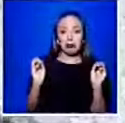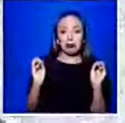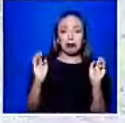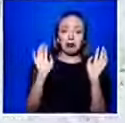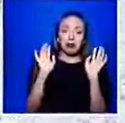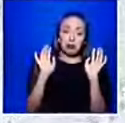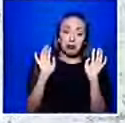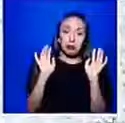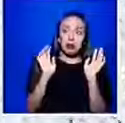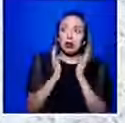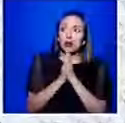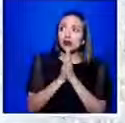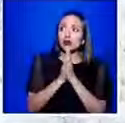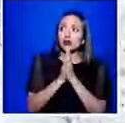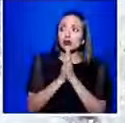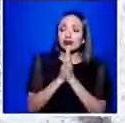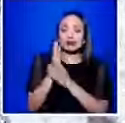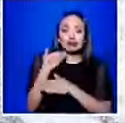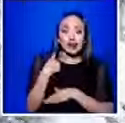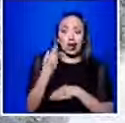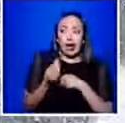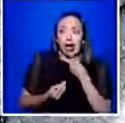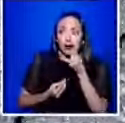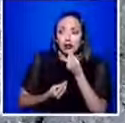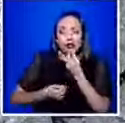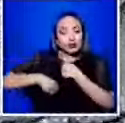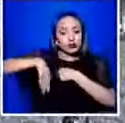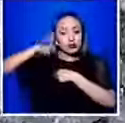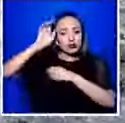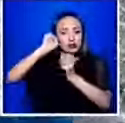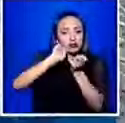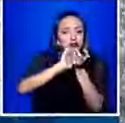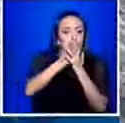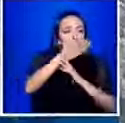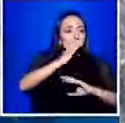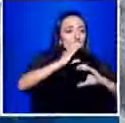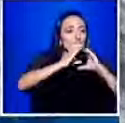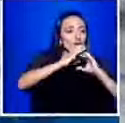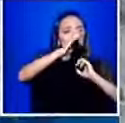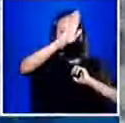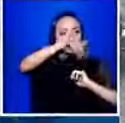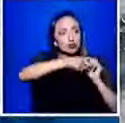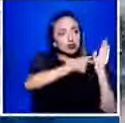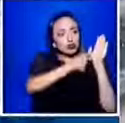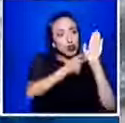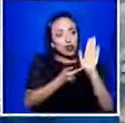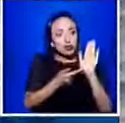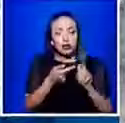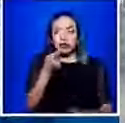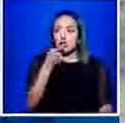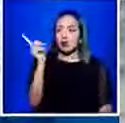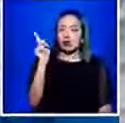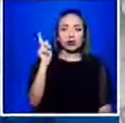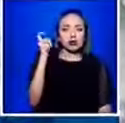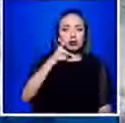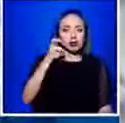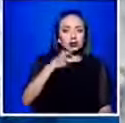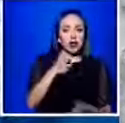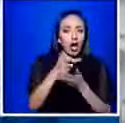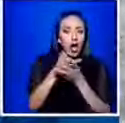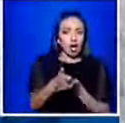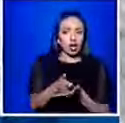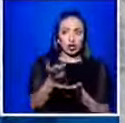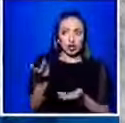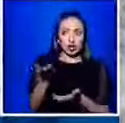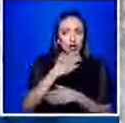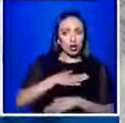quedó la opción de, obviamente, a través de ustedes y de su gentil atención, ojalá esto llegue a oídos de las personas